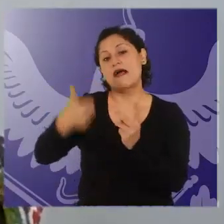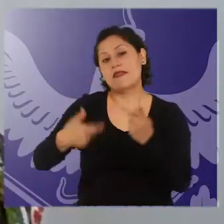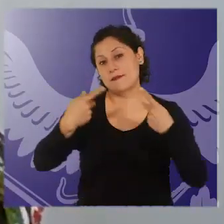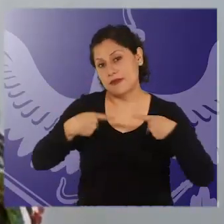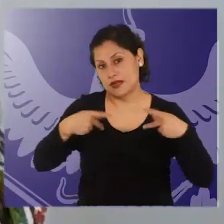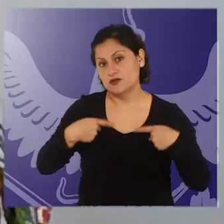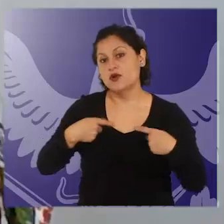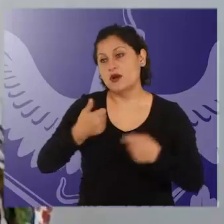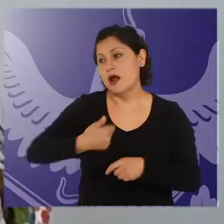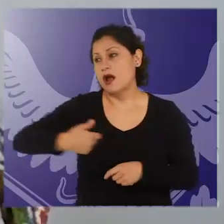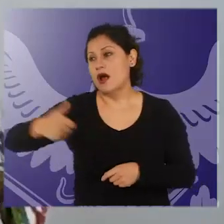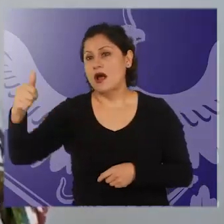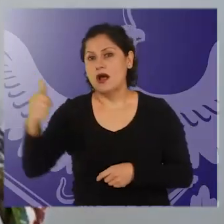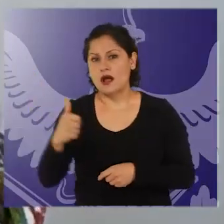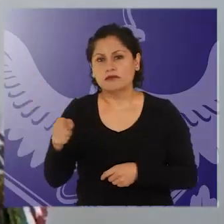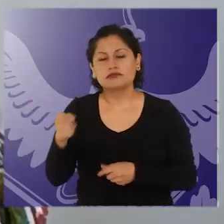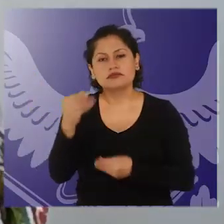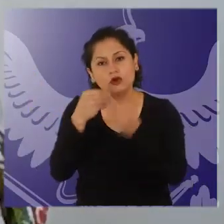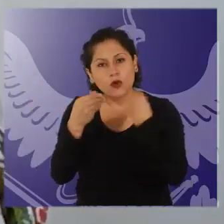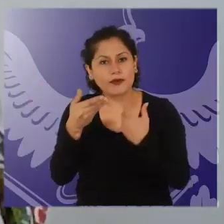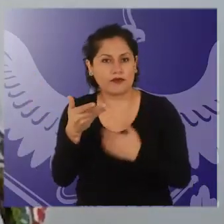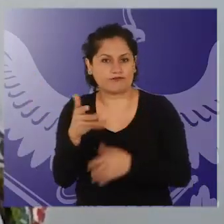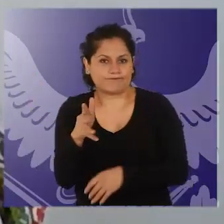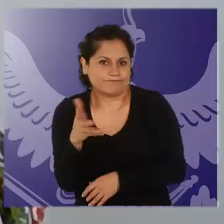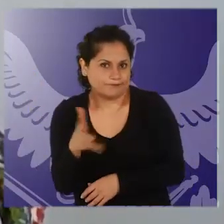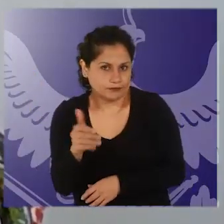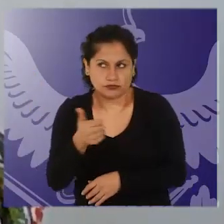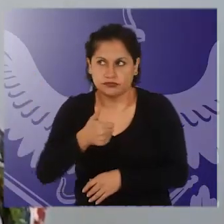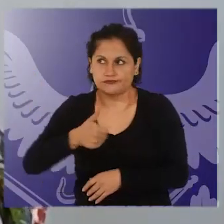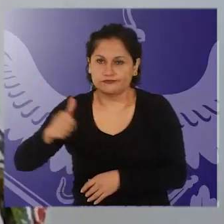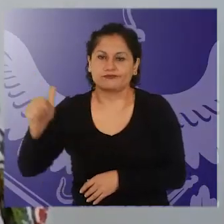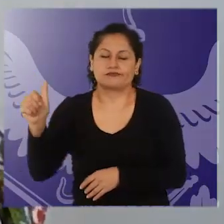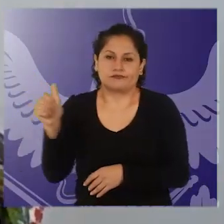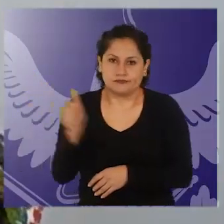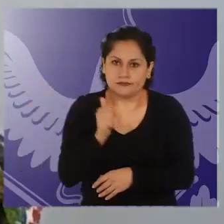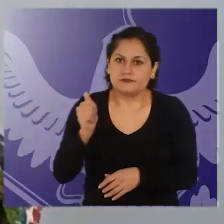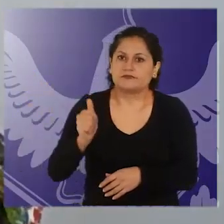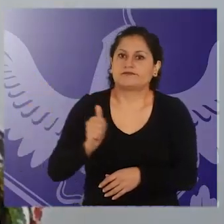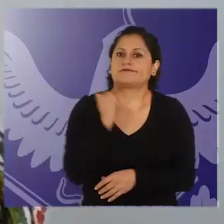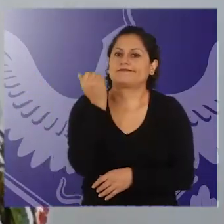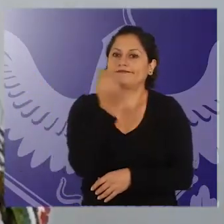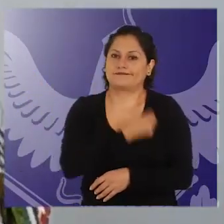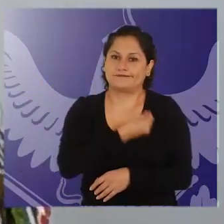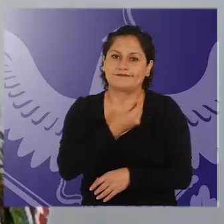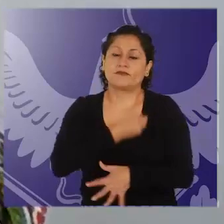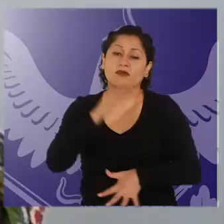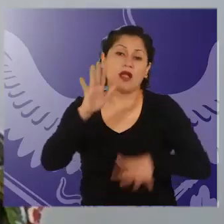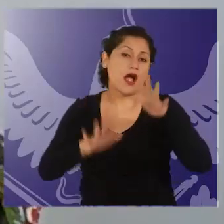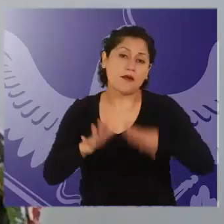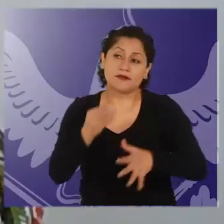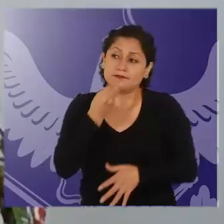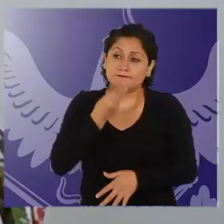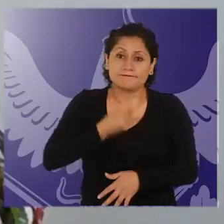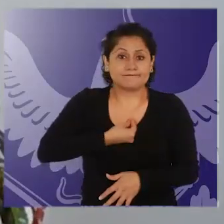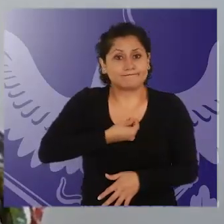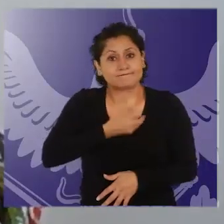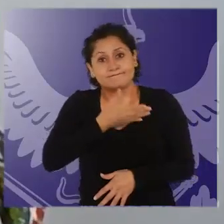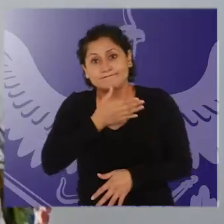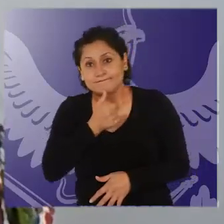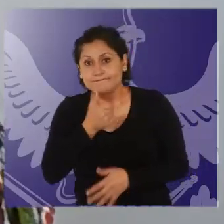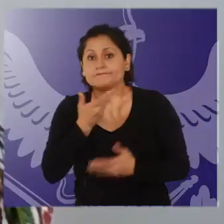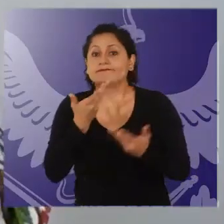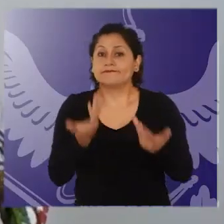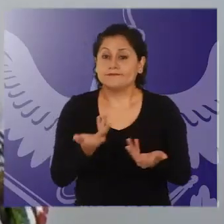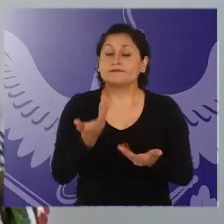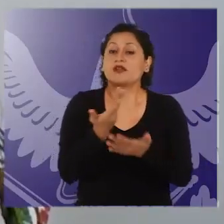haciendo solamente una media comida para poder ir y venir, y a veces ni eso, ¿no? Entonces, más aparte,